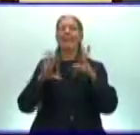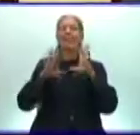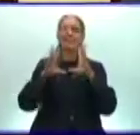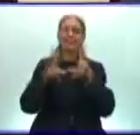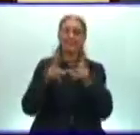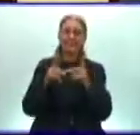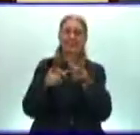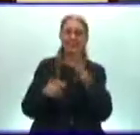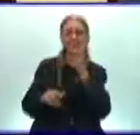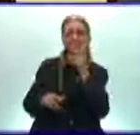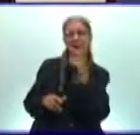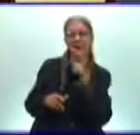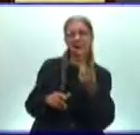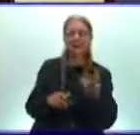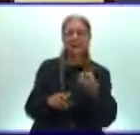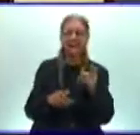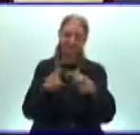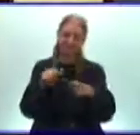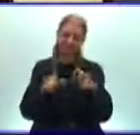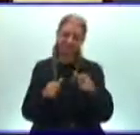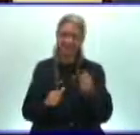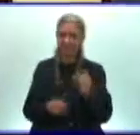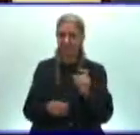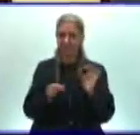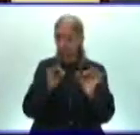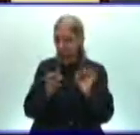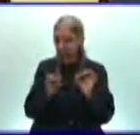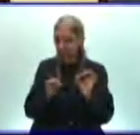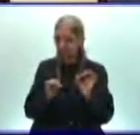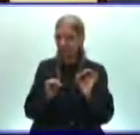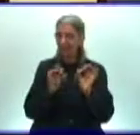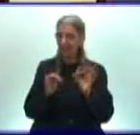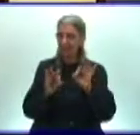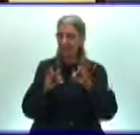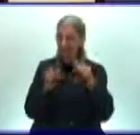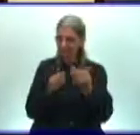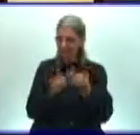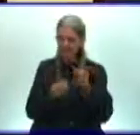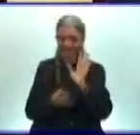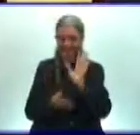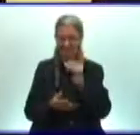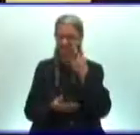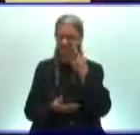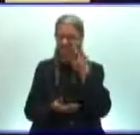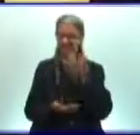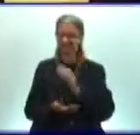fascinante mundo de la química. Cuídate y cuida a tu familia. Nos vemos.